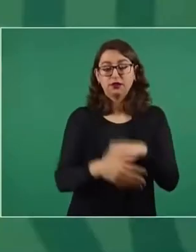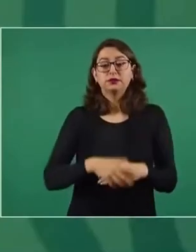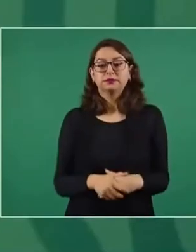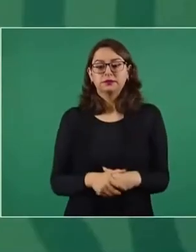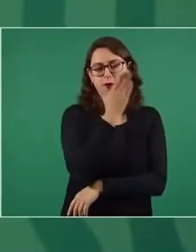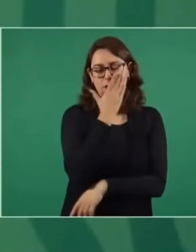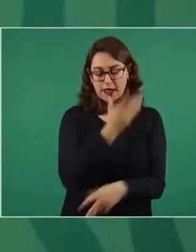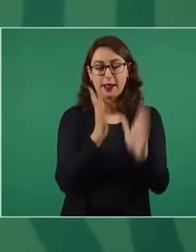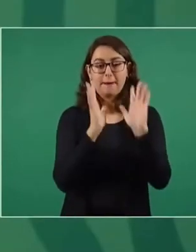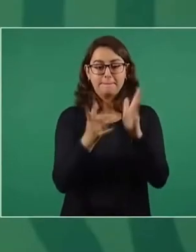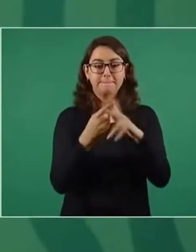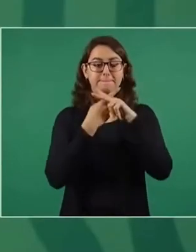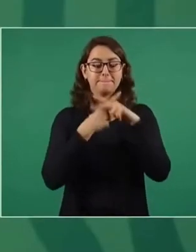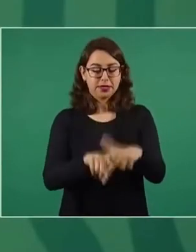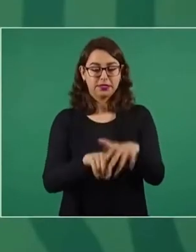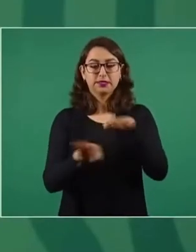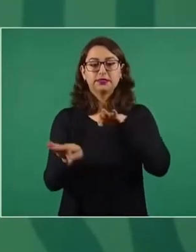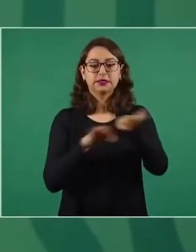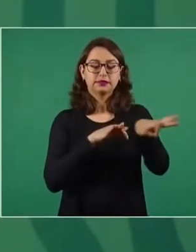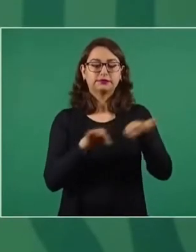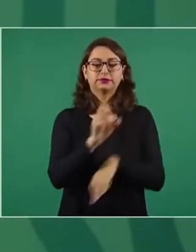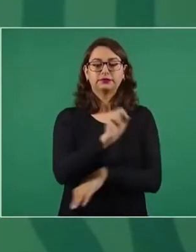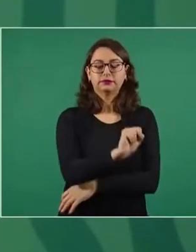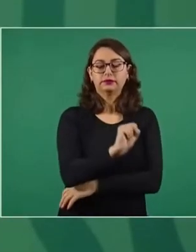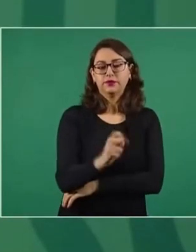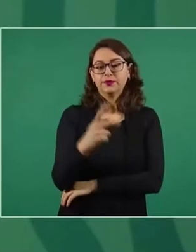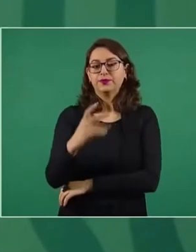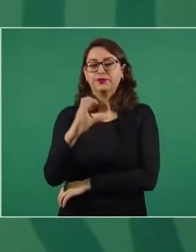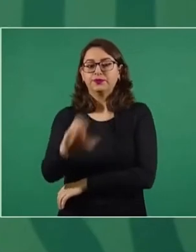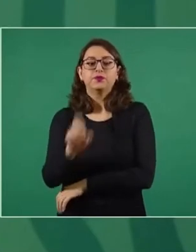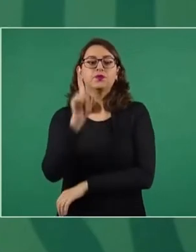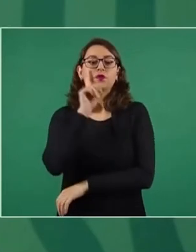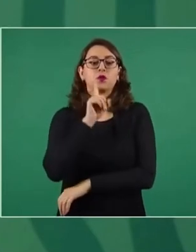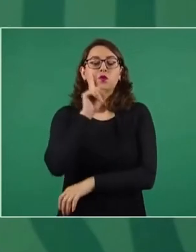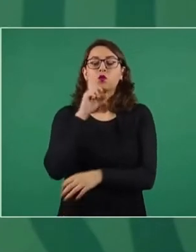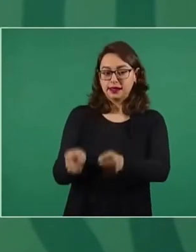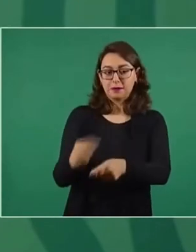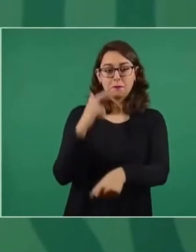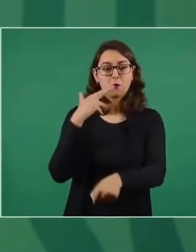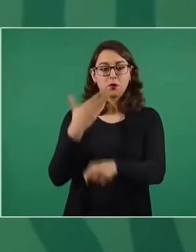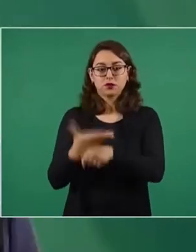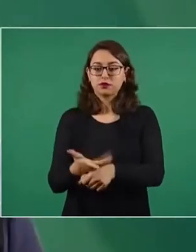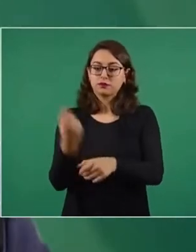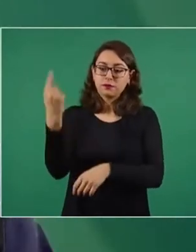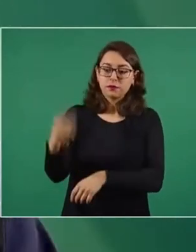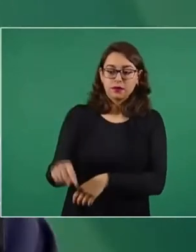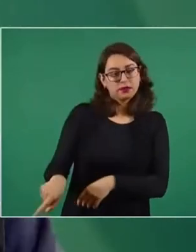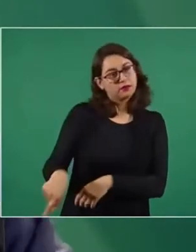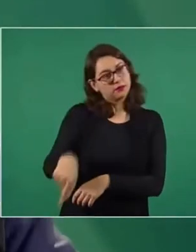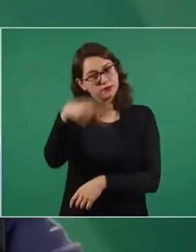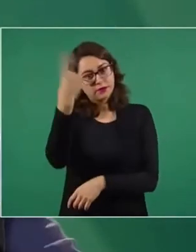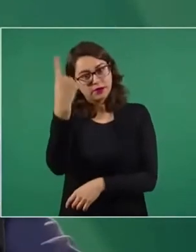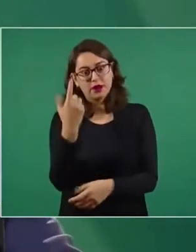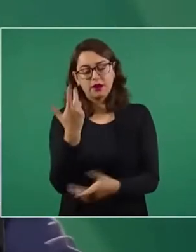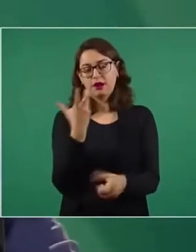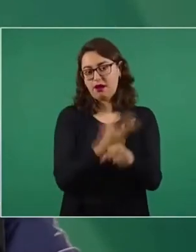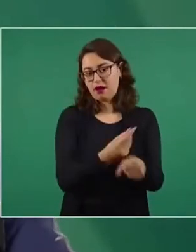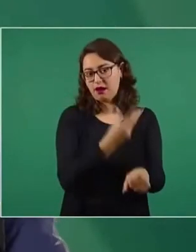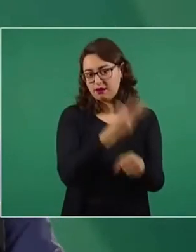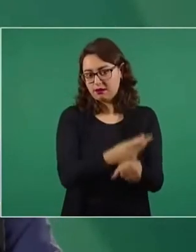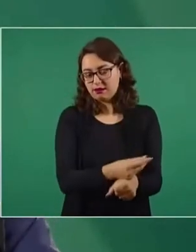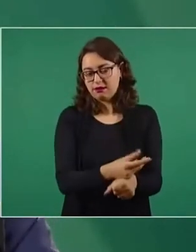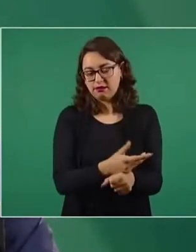hacia Sonora. La secretaria de Seguridad ya tiene la instrucción para